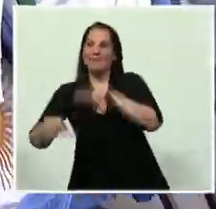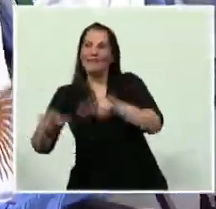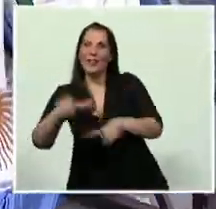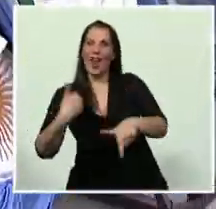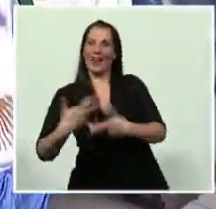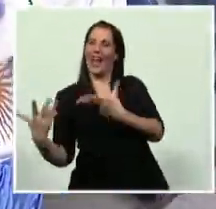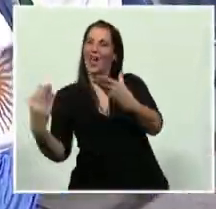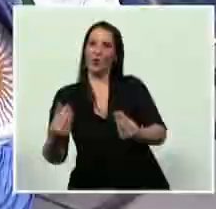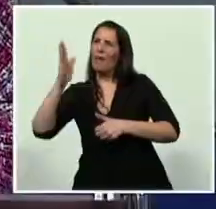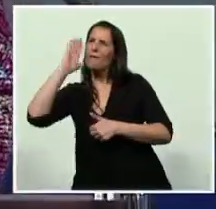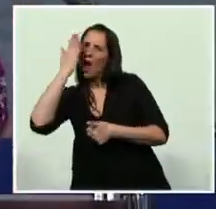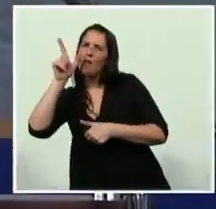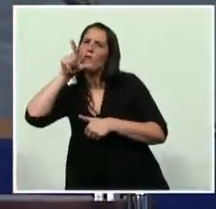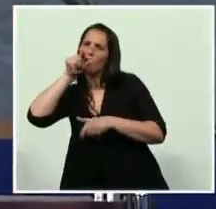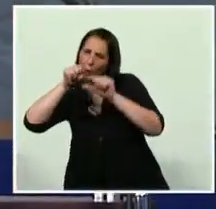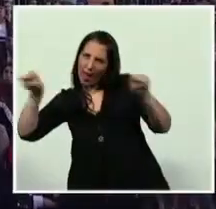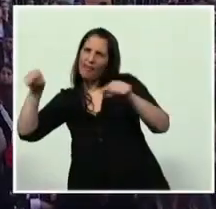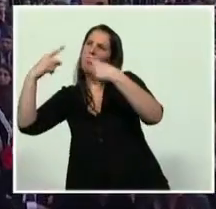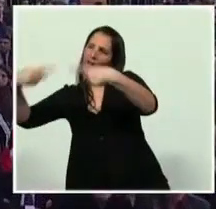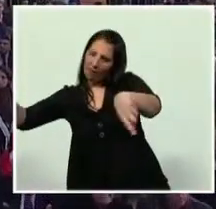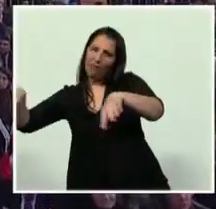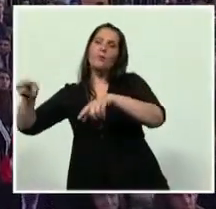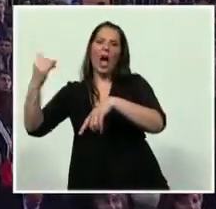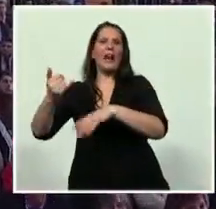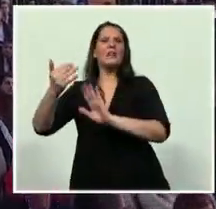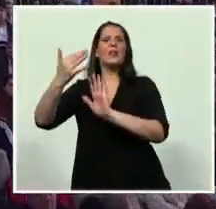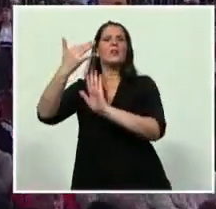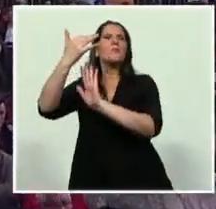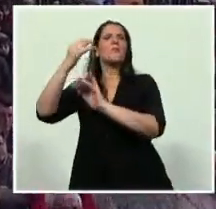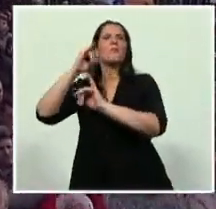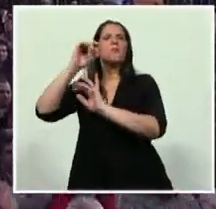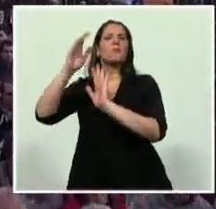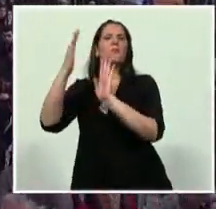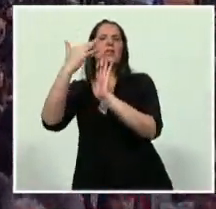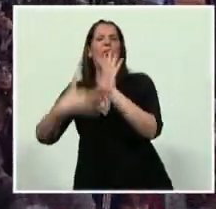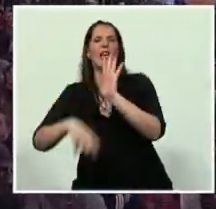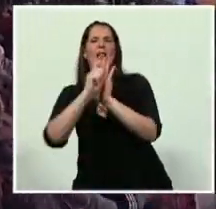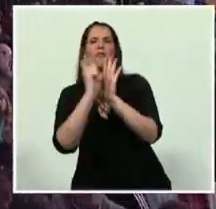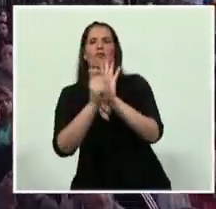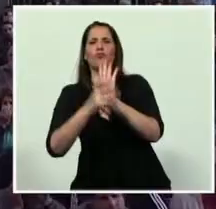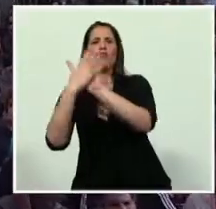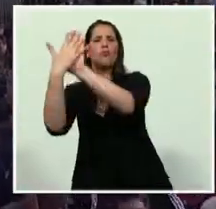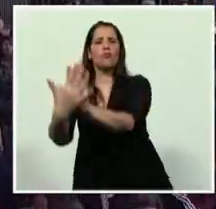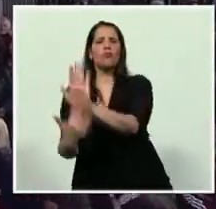redes sociales esa carta de desesperación que el doctor René